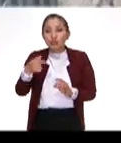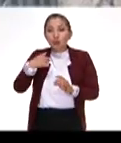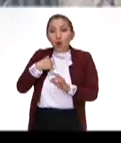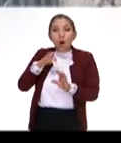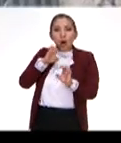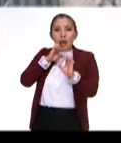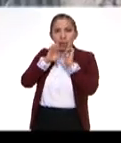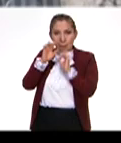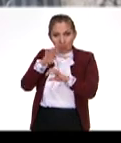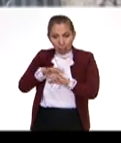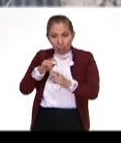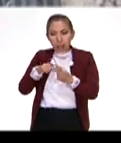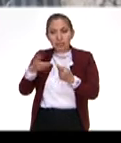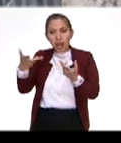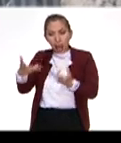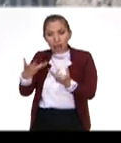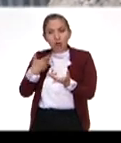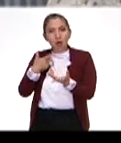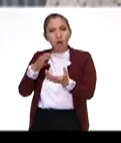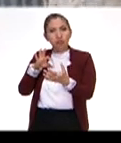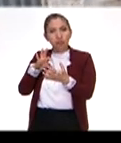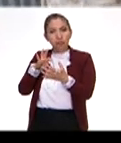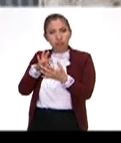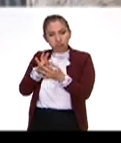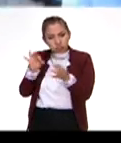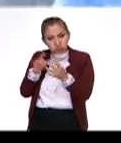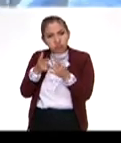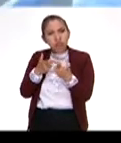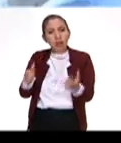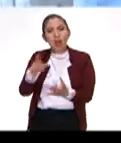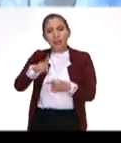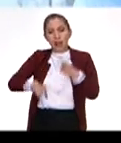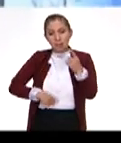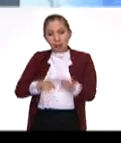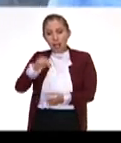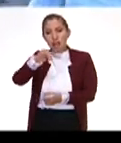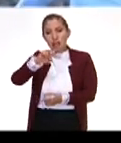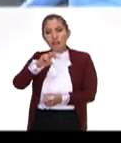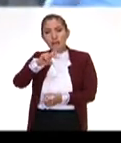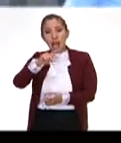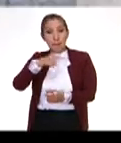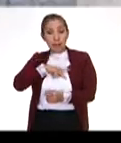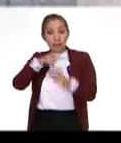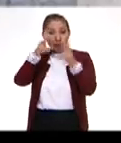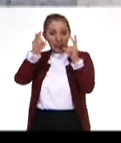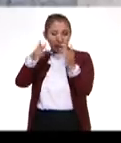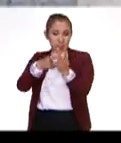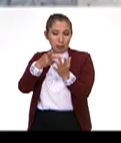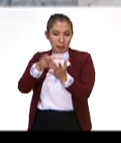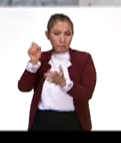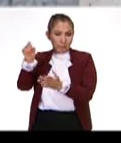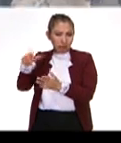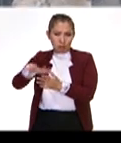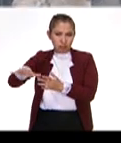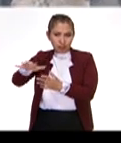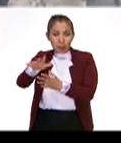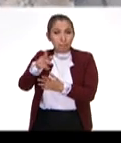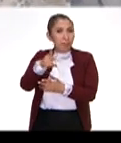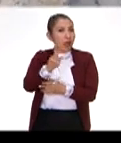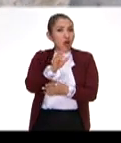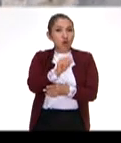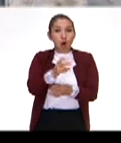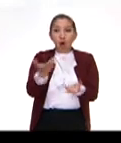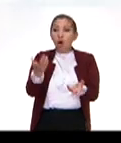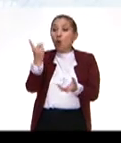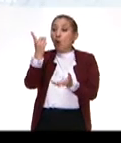de la entrevista, el género de la crónica, la dramaturgia, la novela, y mis temas recurrentemente son esos, pero no